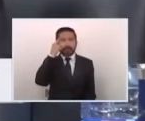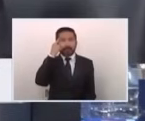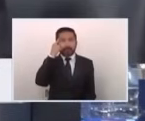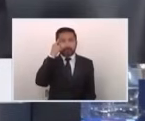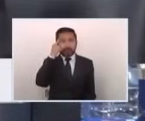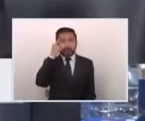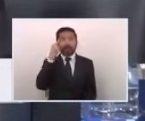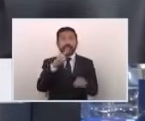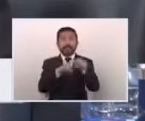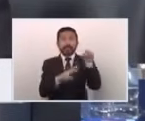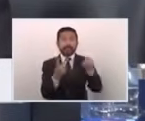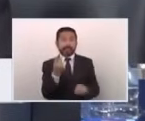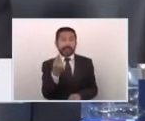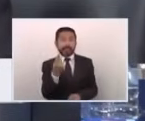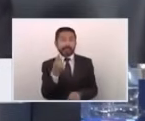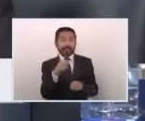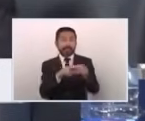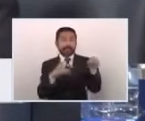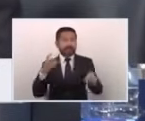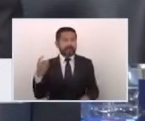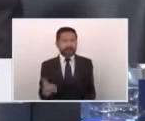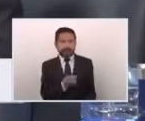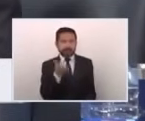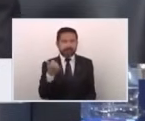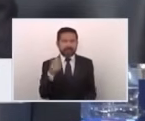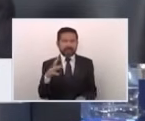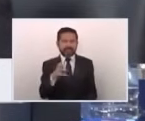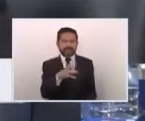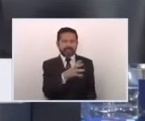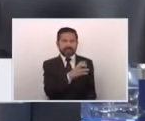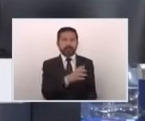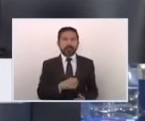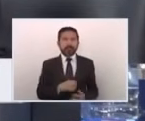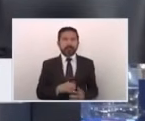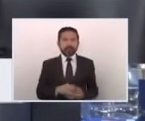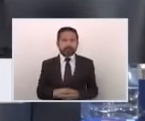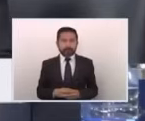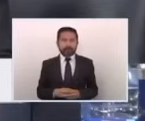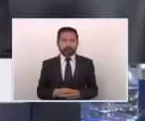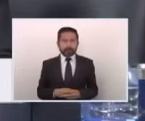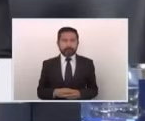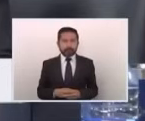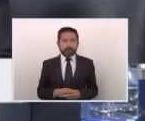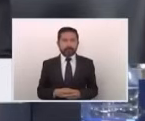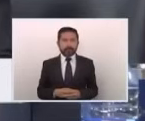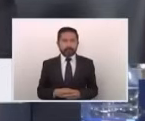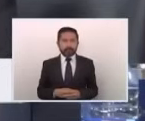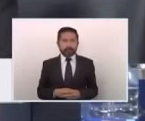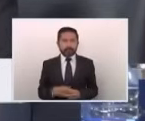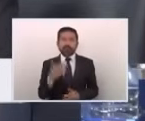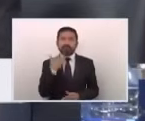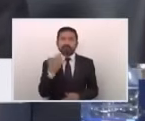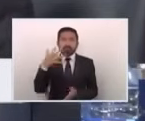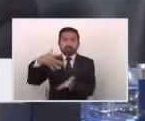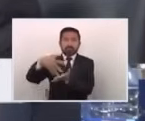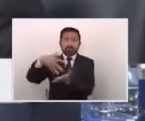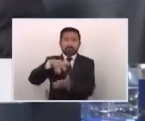hacer dinero de una manera corrupta, a expensas del